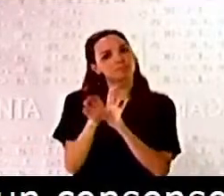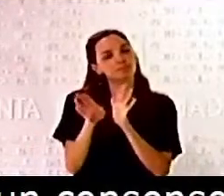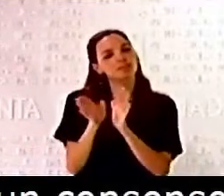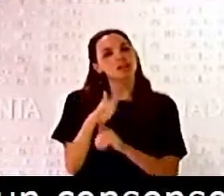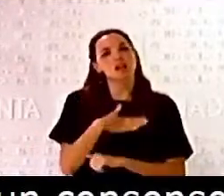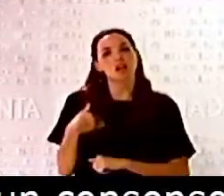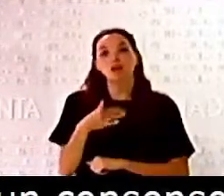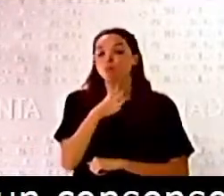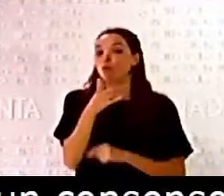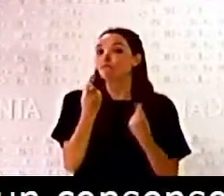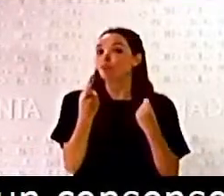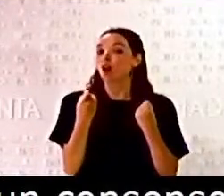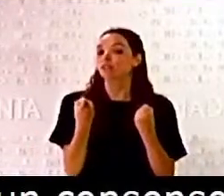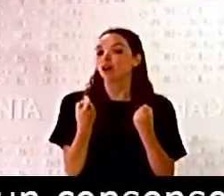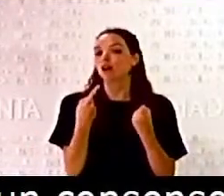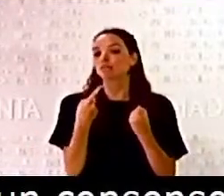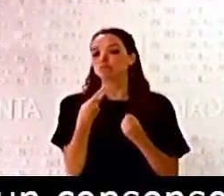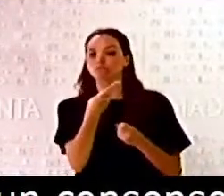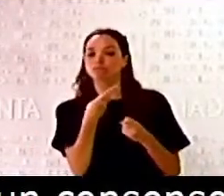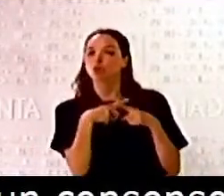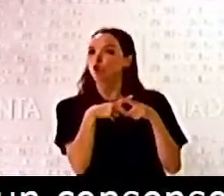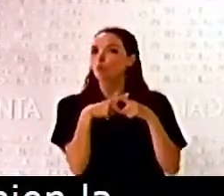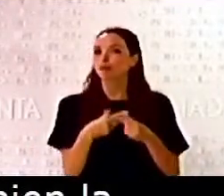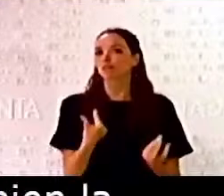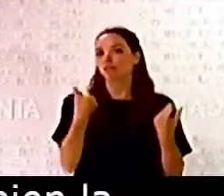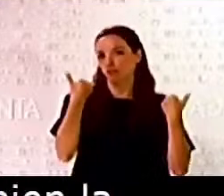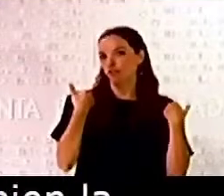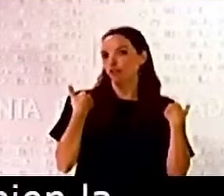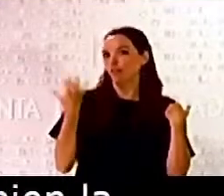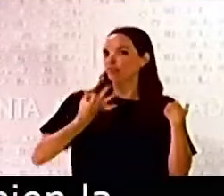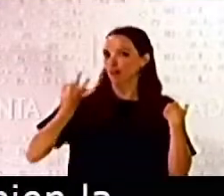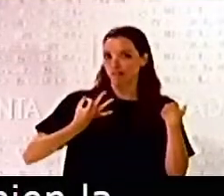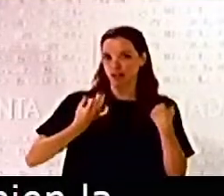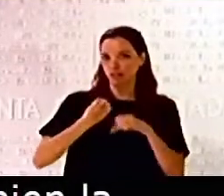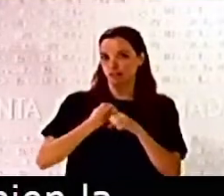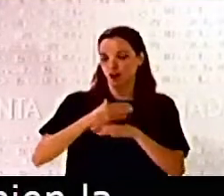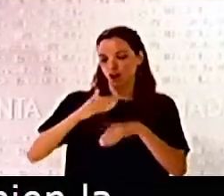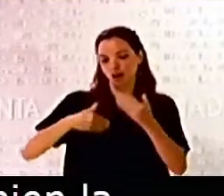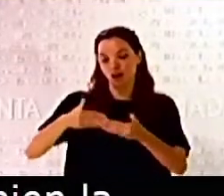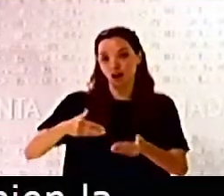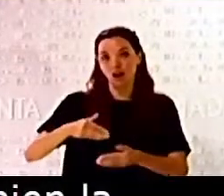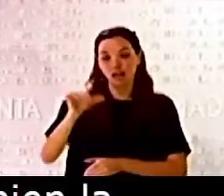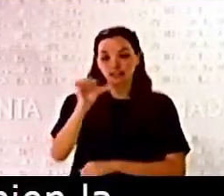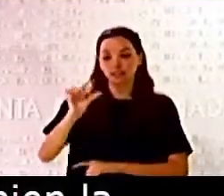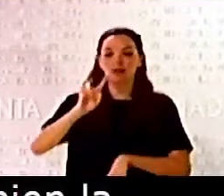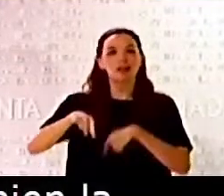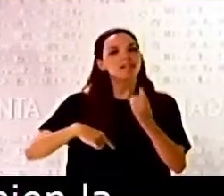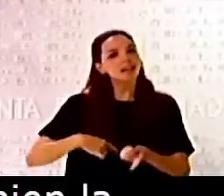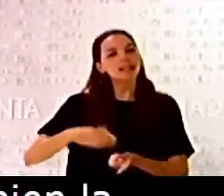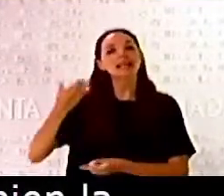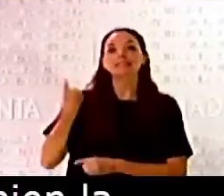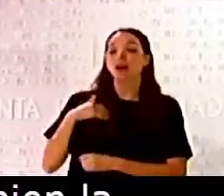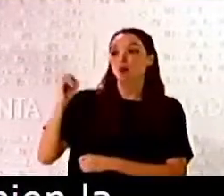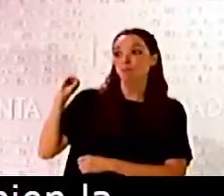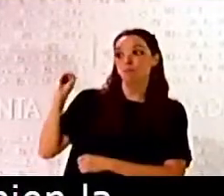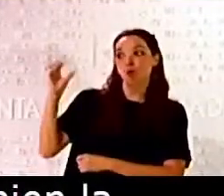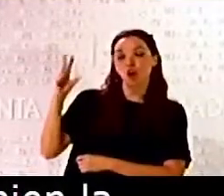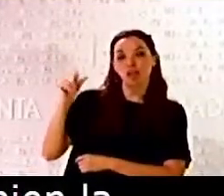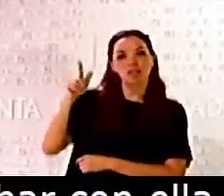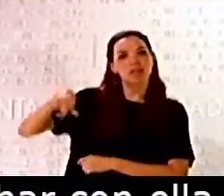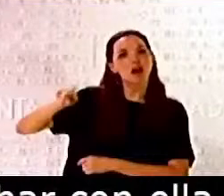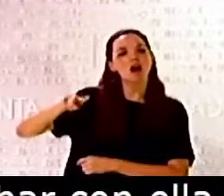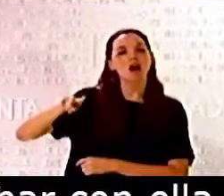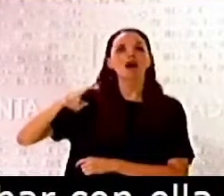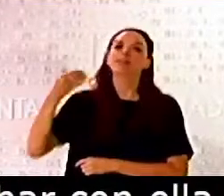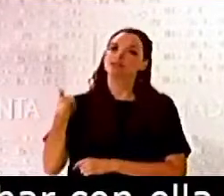sigamos trabajando en este modelo de cogobernanza. Para la semana que viene, la ponencia de alerta ya se ha posicionado